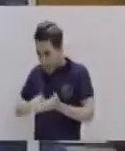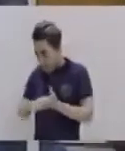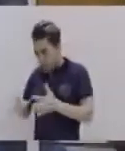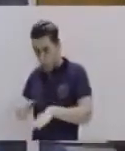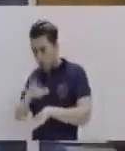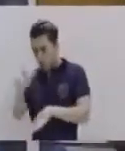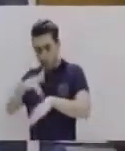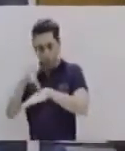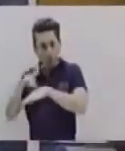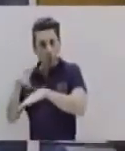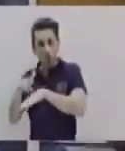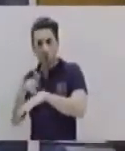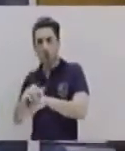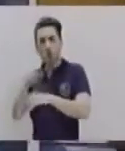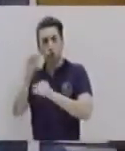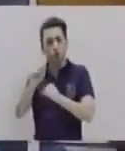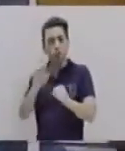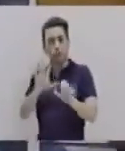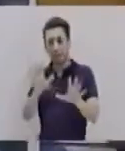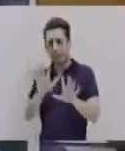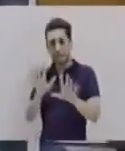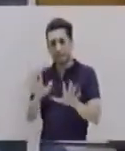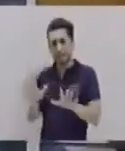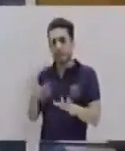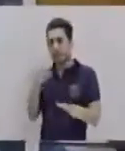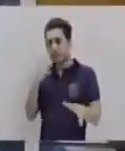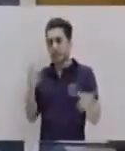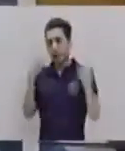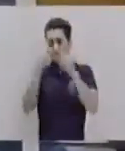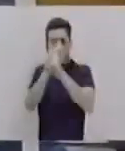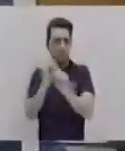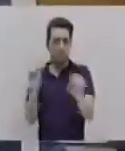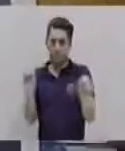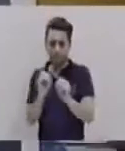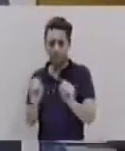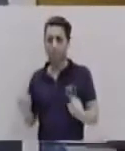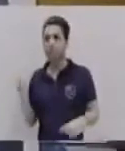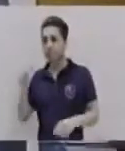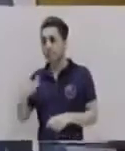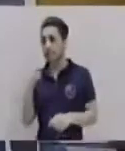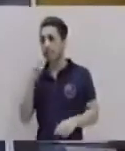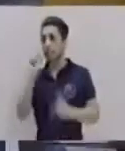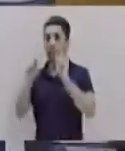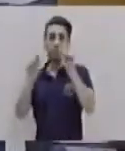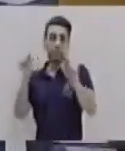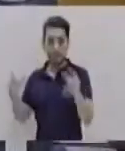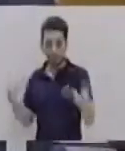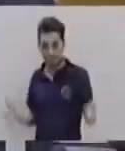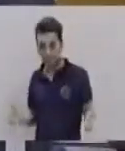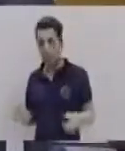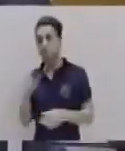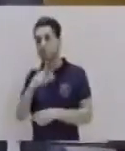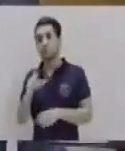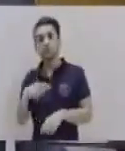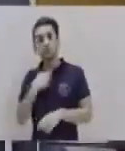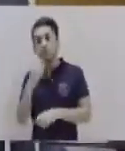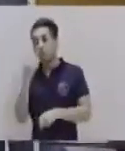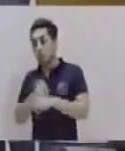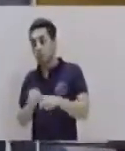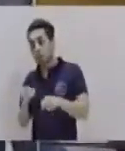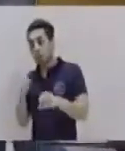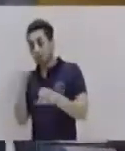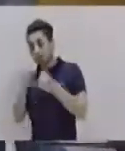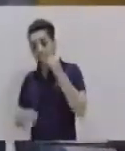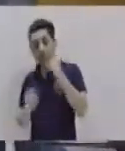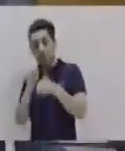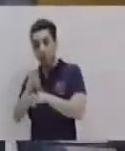limpien todo lo que toquen, tratemos de evitar cualquier tipo de complicación ante este contagio. Lauren, ¿alguna última recomendación que